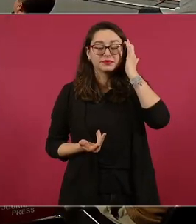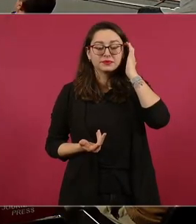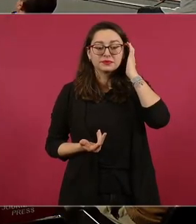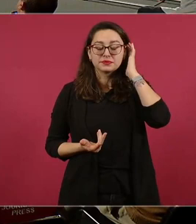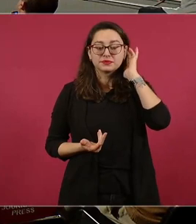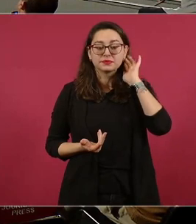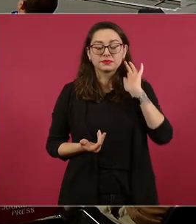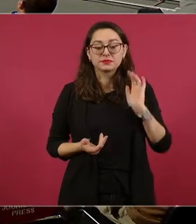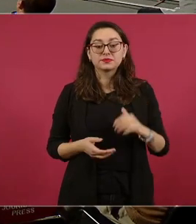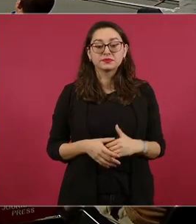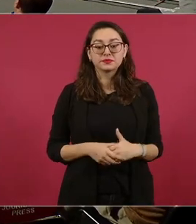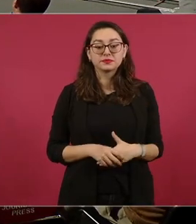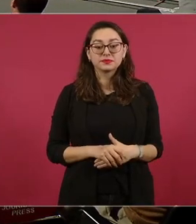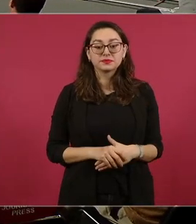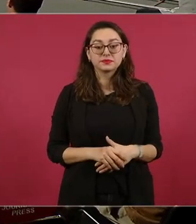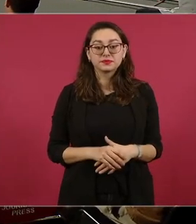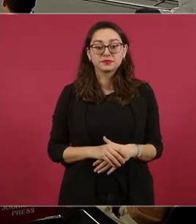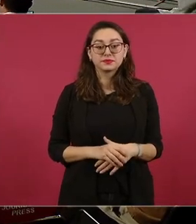San Antonio,